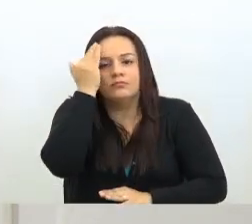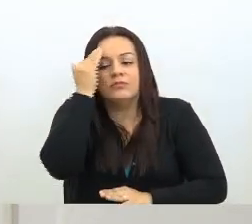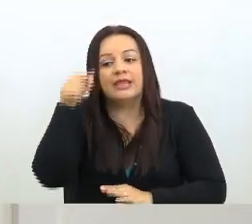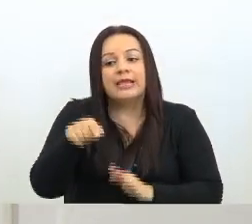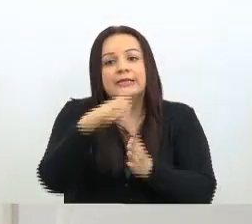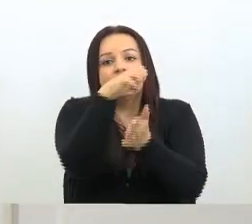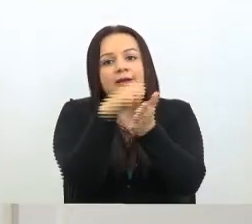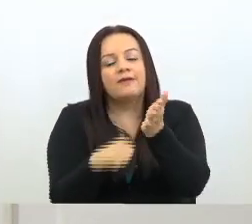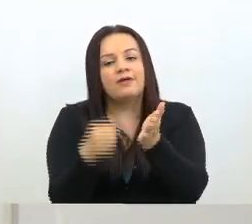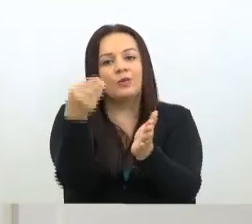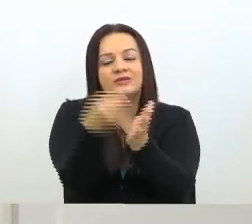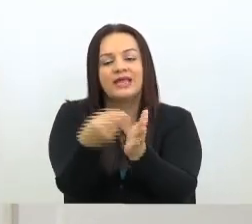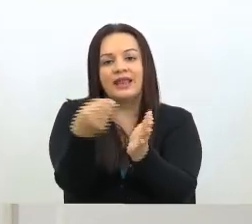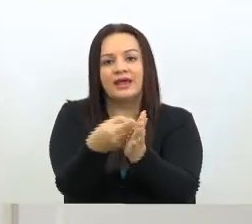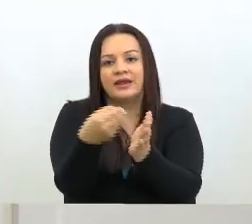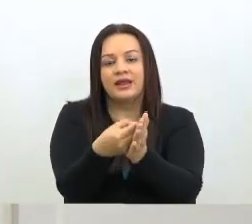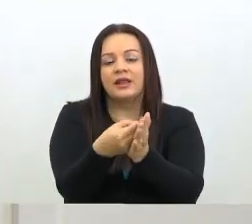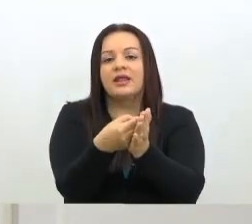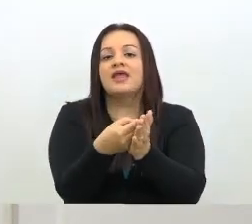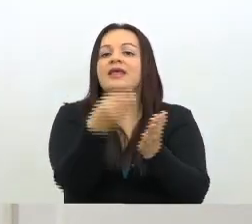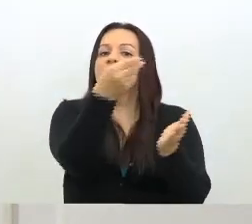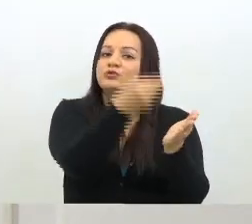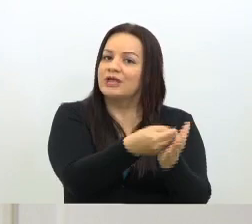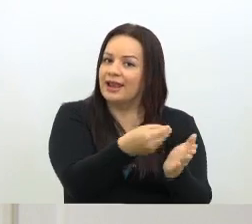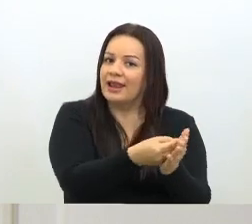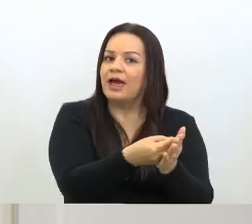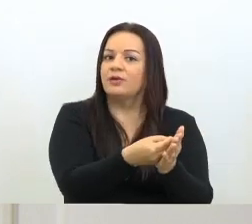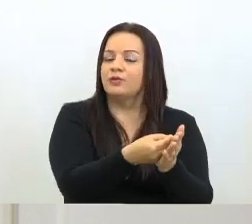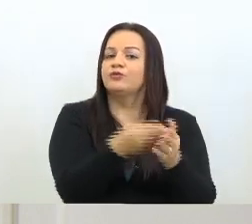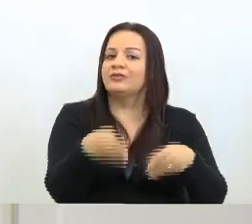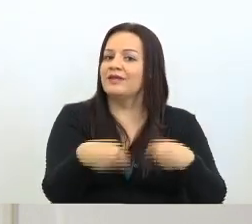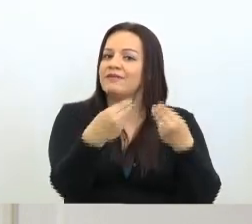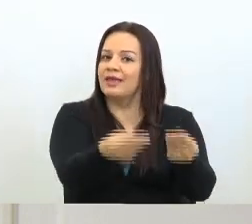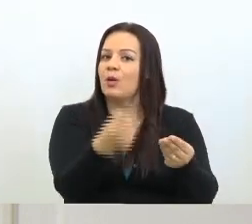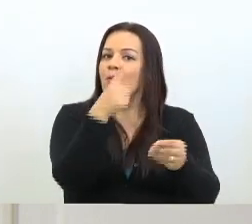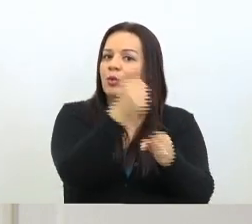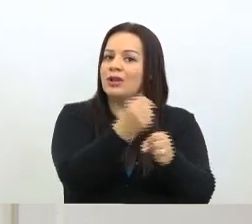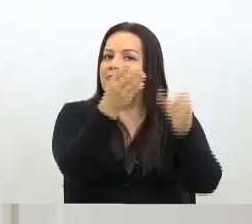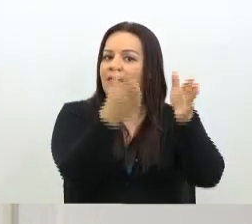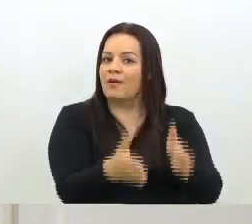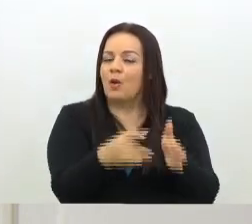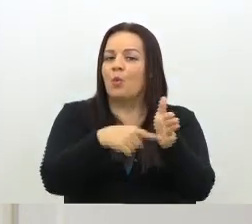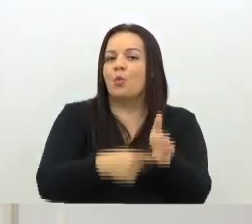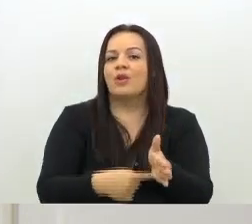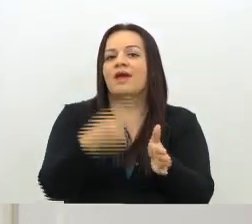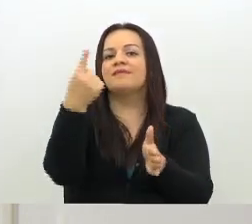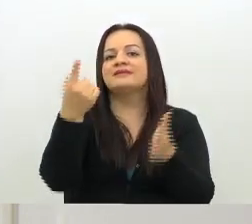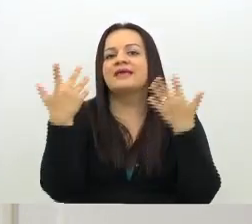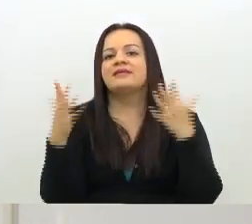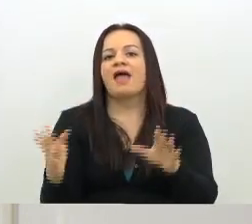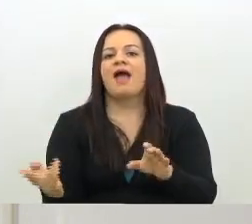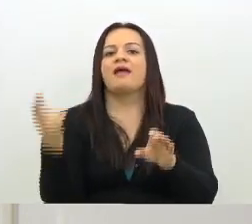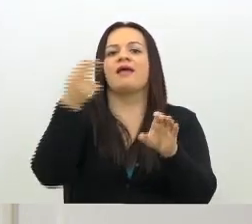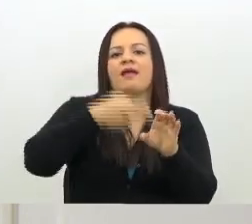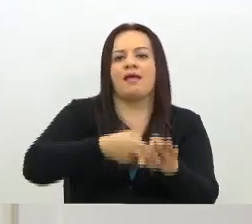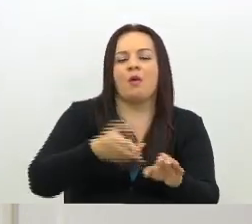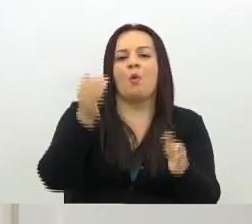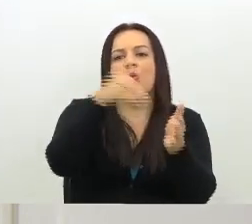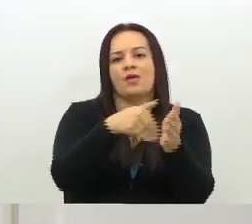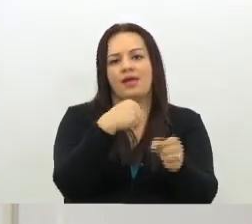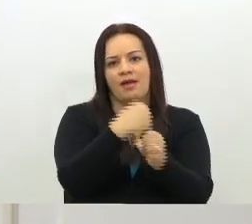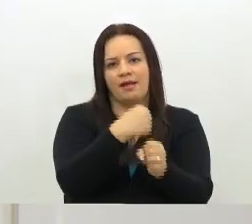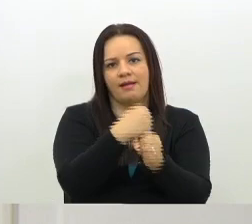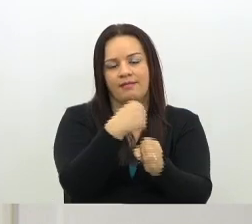rebajo salarial se da sobre los salarios efectivamente devengados por el trabajador una vez que se ha reincorporado a sus